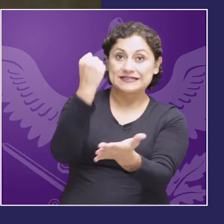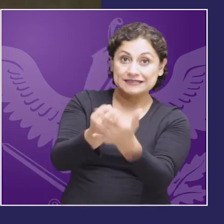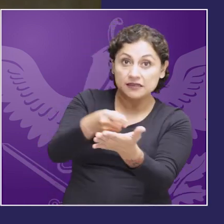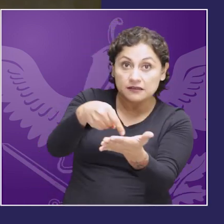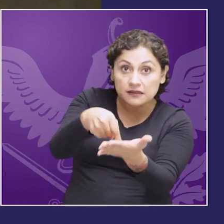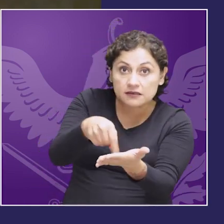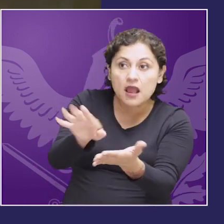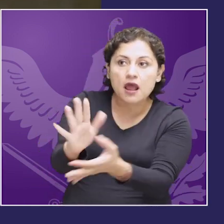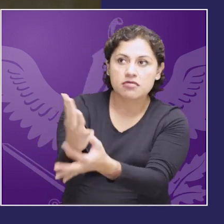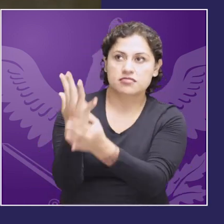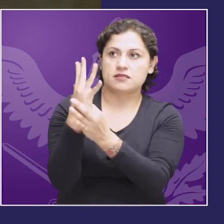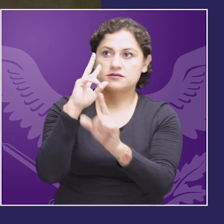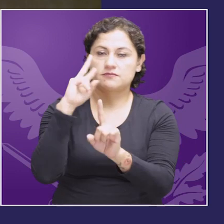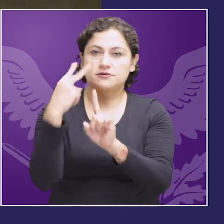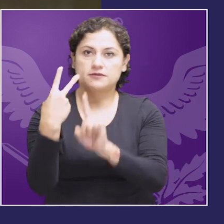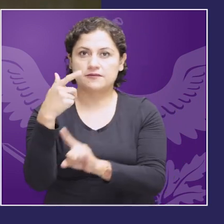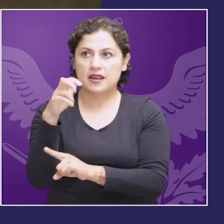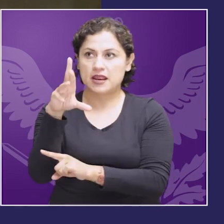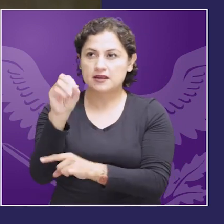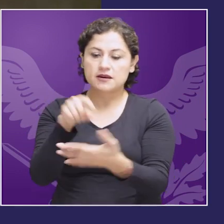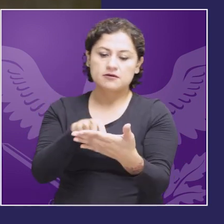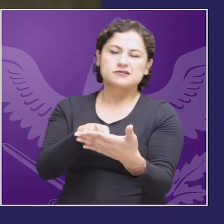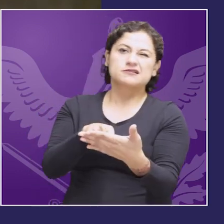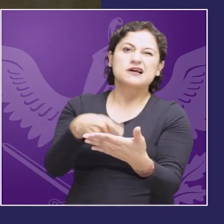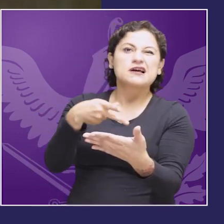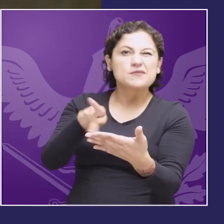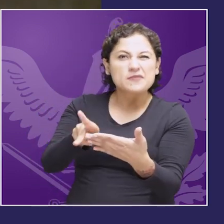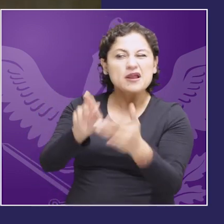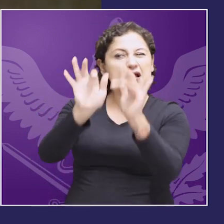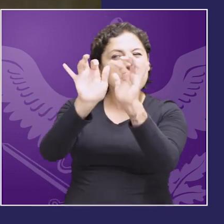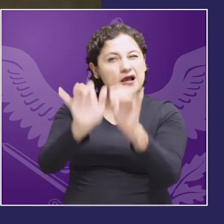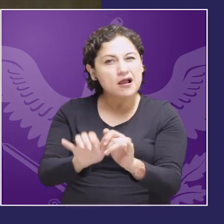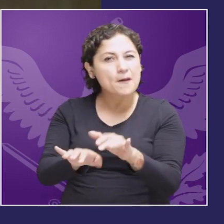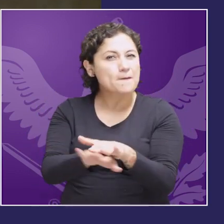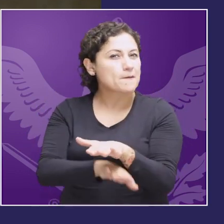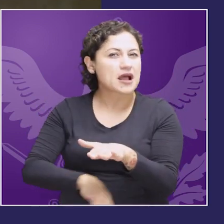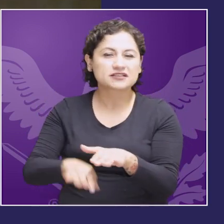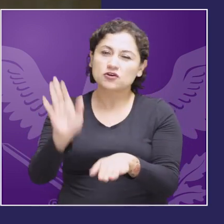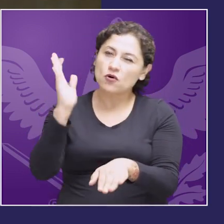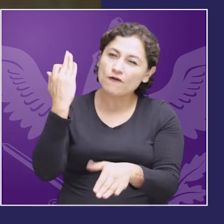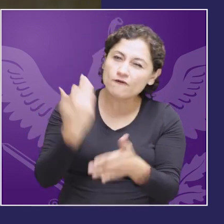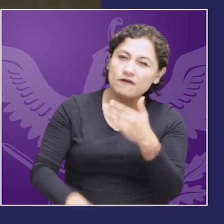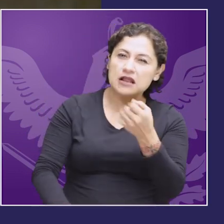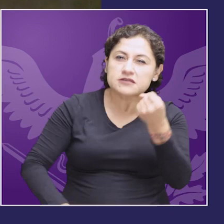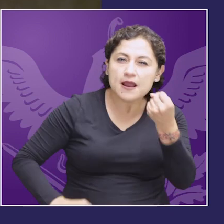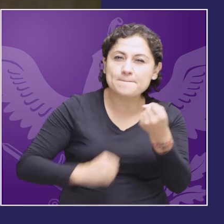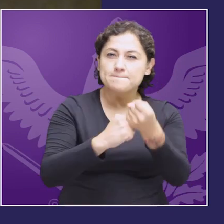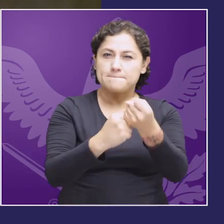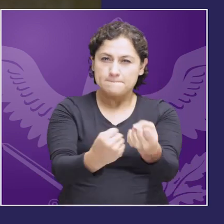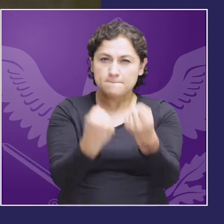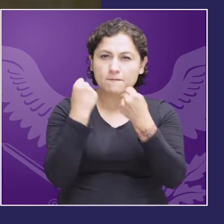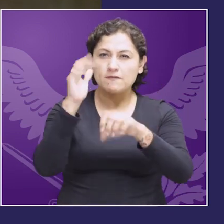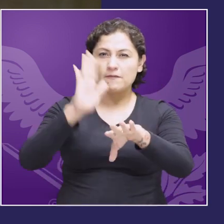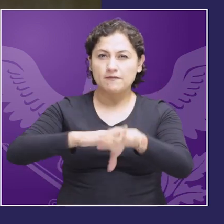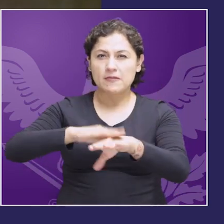tenemos sentencias que dicen que juzgan con perspectiva de género y que lo hacen, pero a un nivel todavía argumentativamente